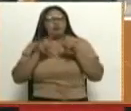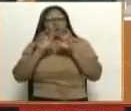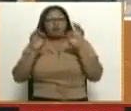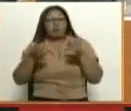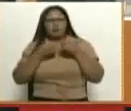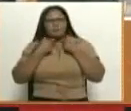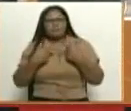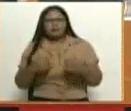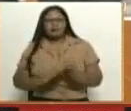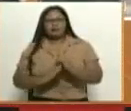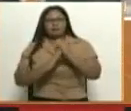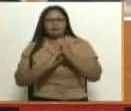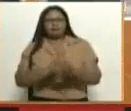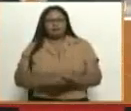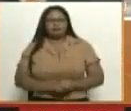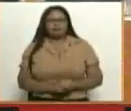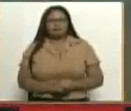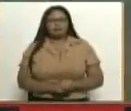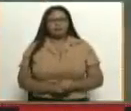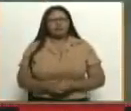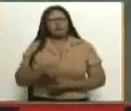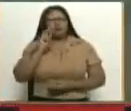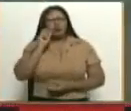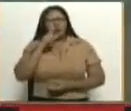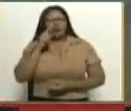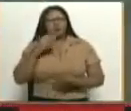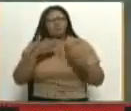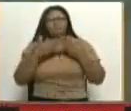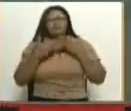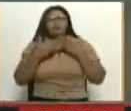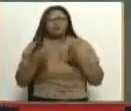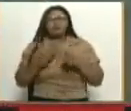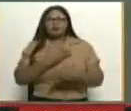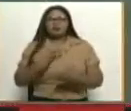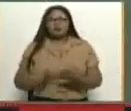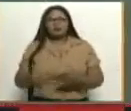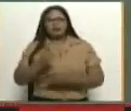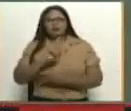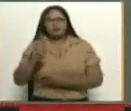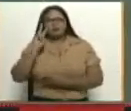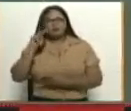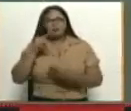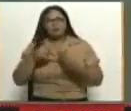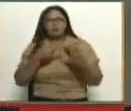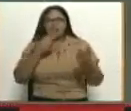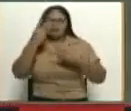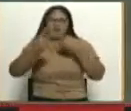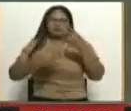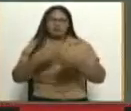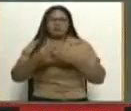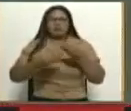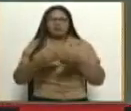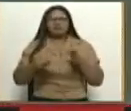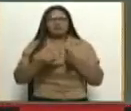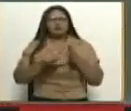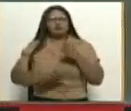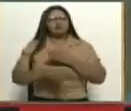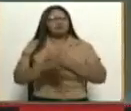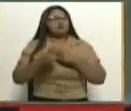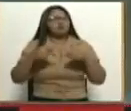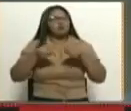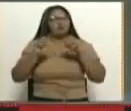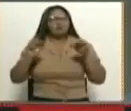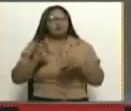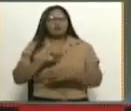liderazgo. Ahora bien, profe, vamos a ver un Twitter que publicó el presidente de la República a propósito de lo que ha sido esta visita, o se mantiene esta visita de